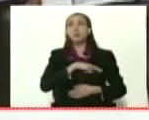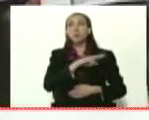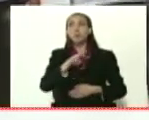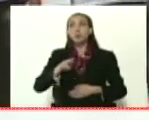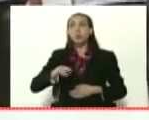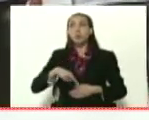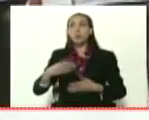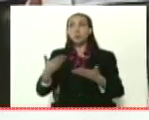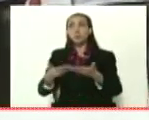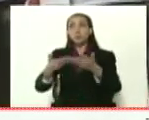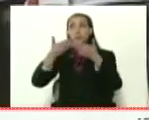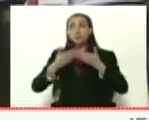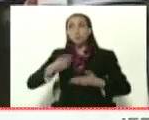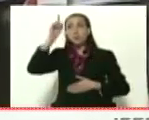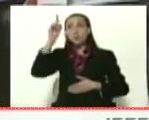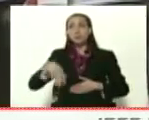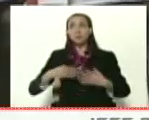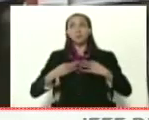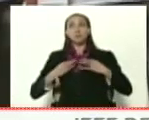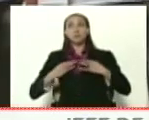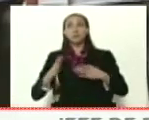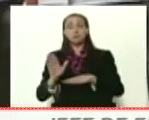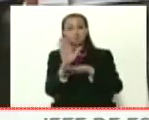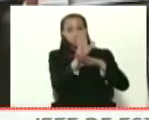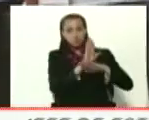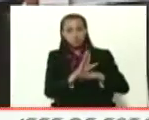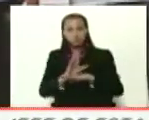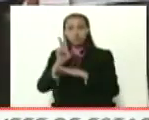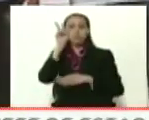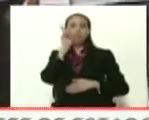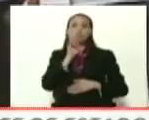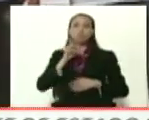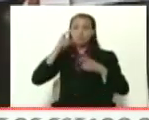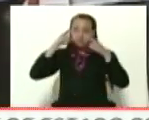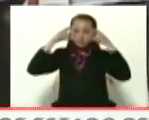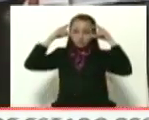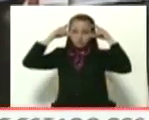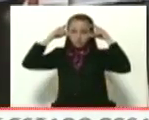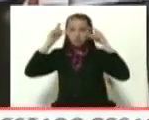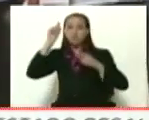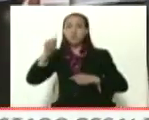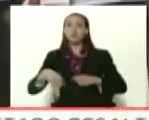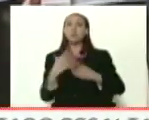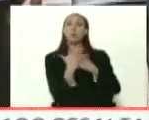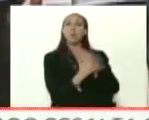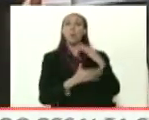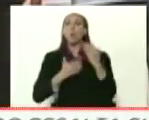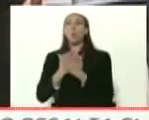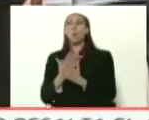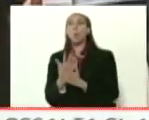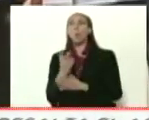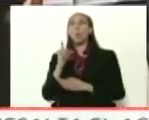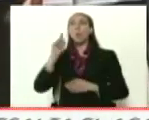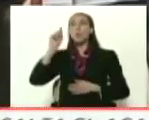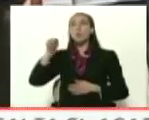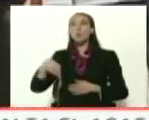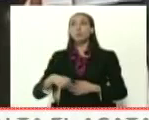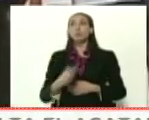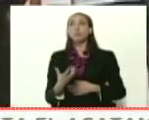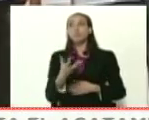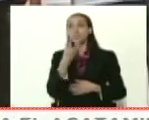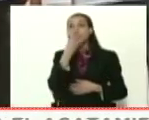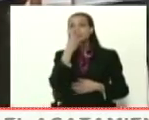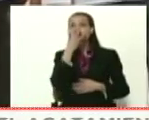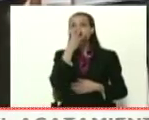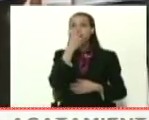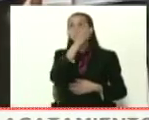recibiendo de igual manera trajes de bioseguridad, lentes protectores, guantes, purificadores de aire